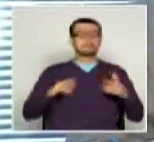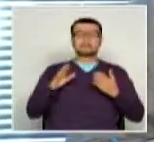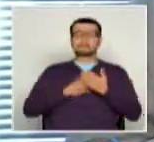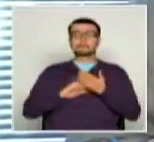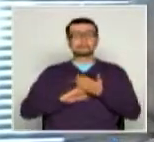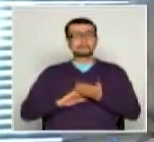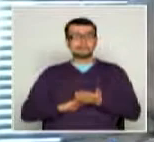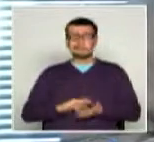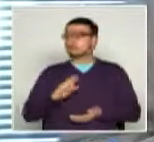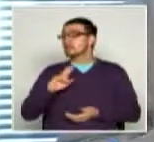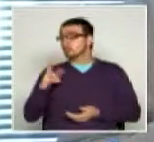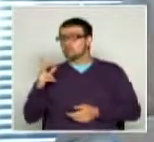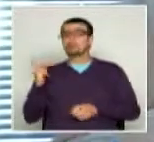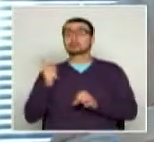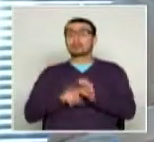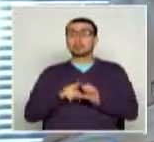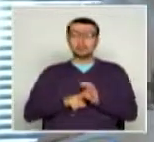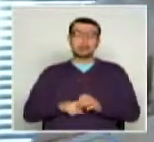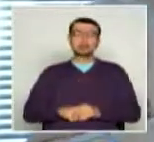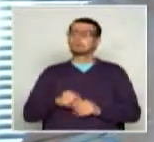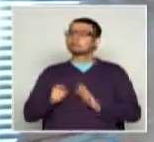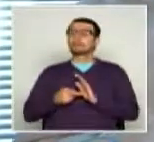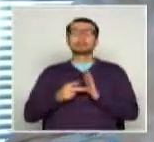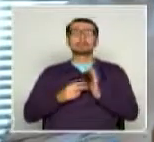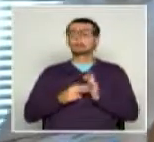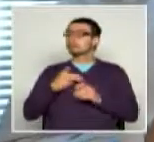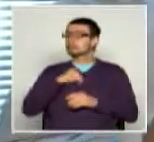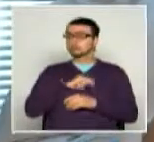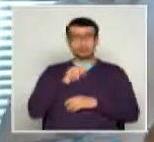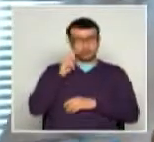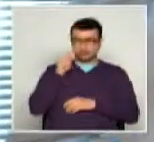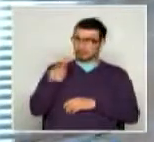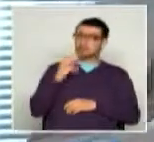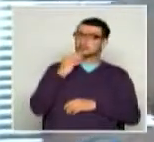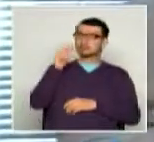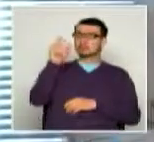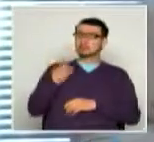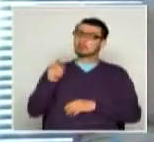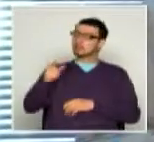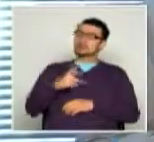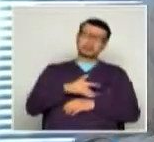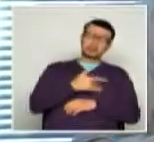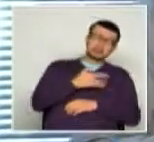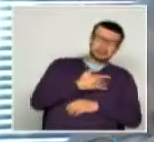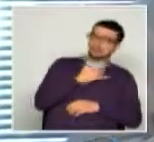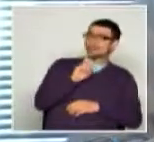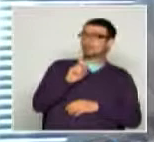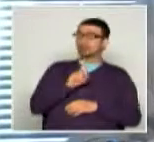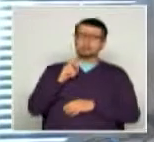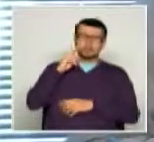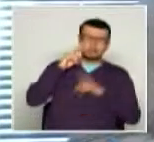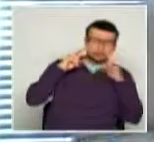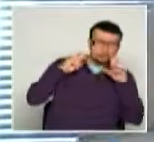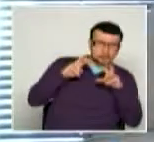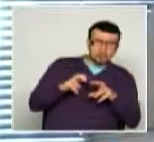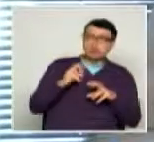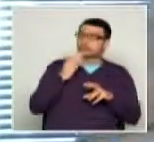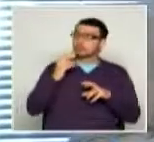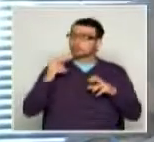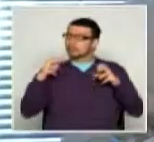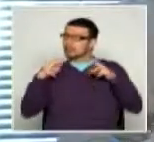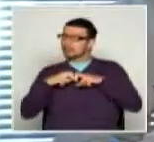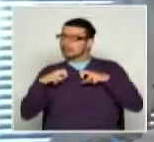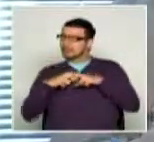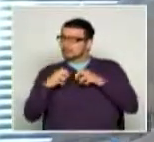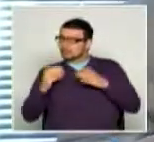otras alternativas. Entonces ya no miramos a ese paciente desde el punto de vista sintomático, manejamos campos